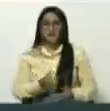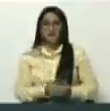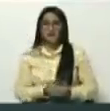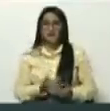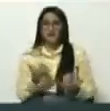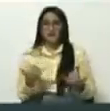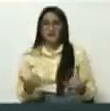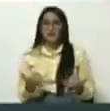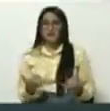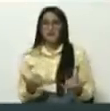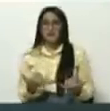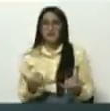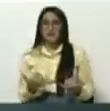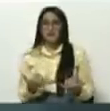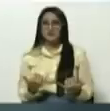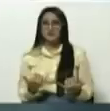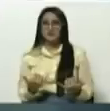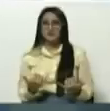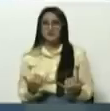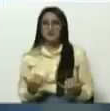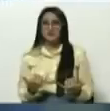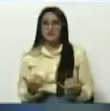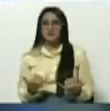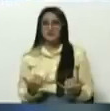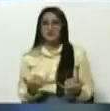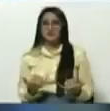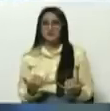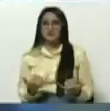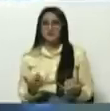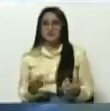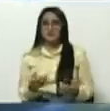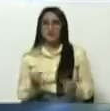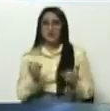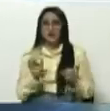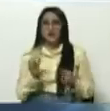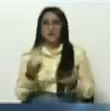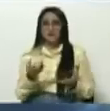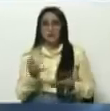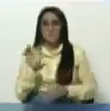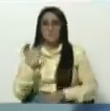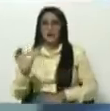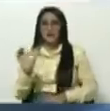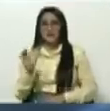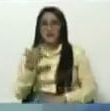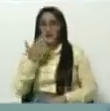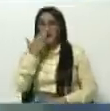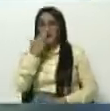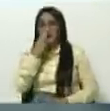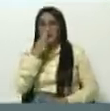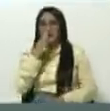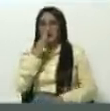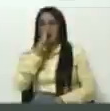aquí presente. Son la garantía de la patria eterna.